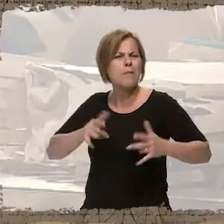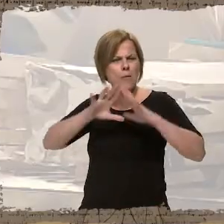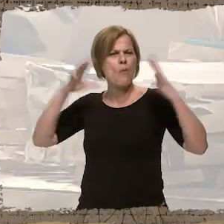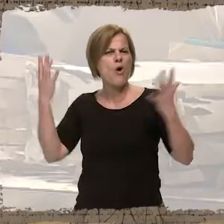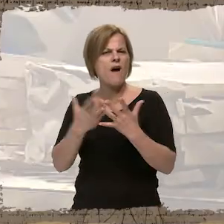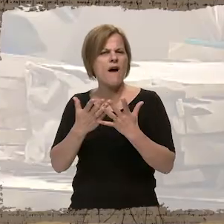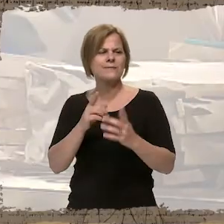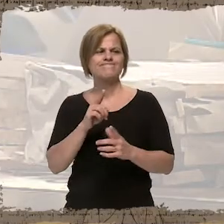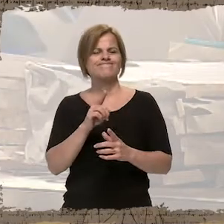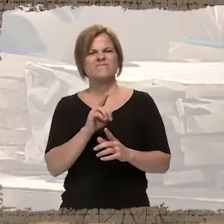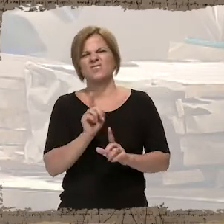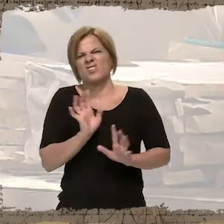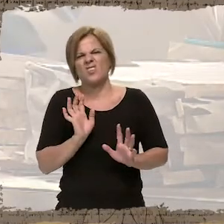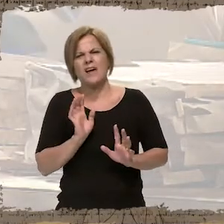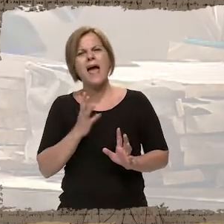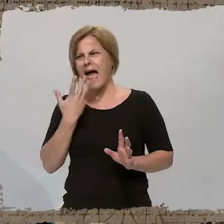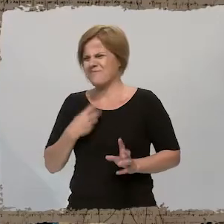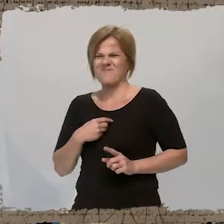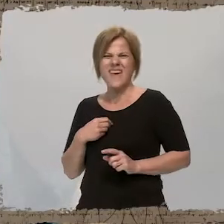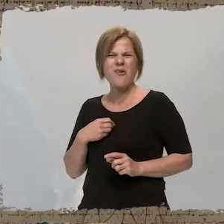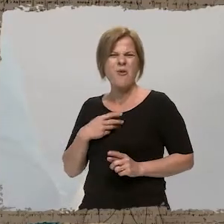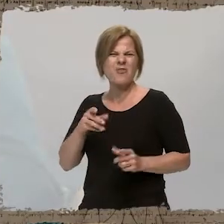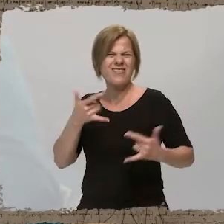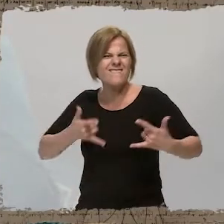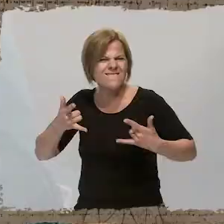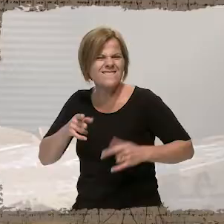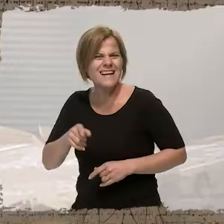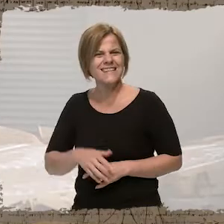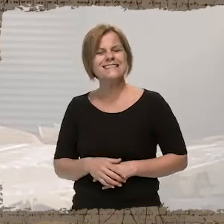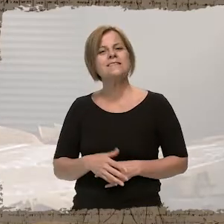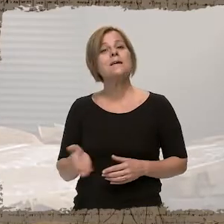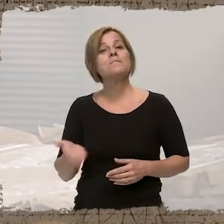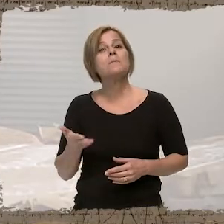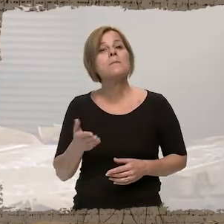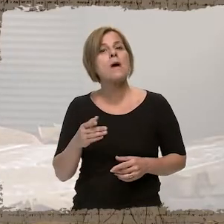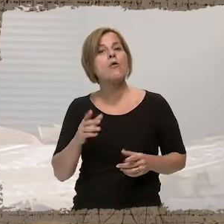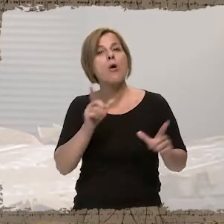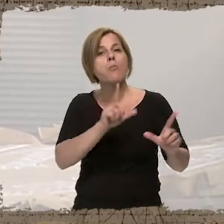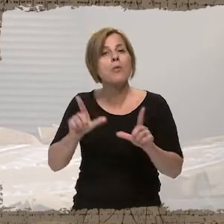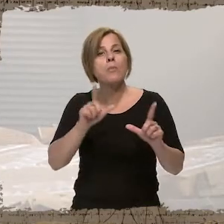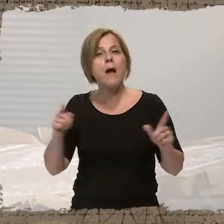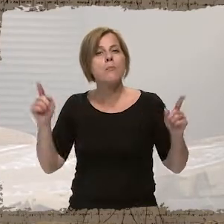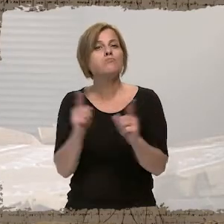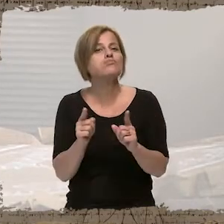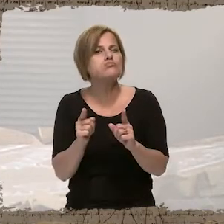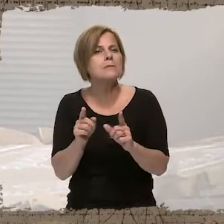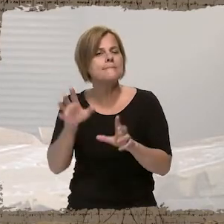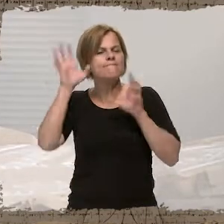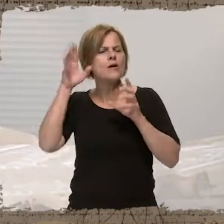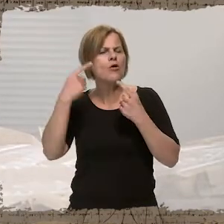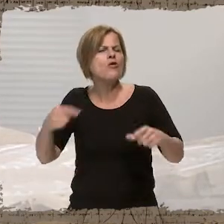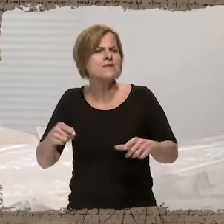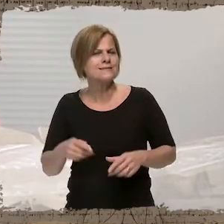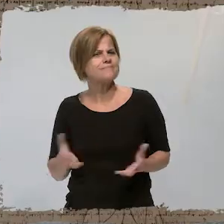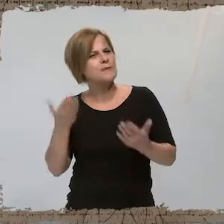bueno eso son noches a mí me encanta lo que hace está frío qué les parece si vemos un resumen de todo el programa a ver si recuerdo más